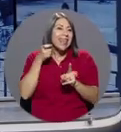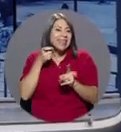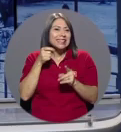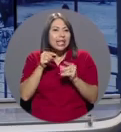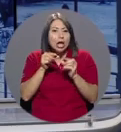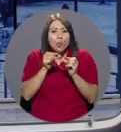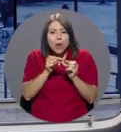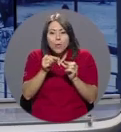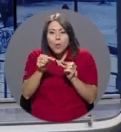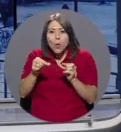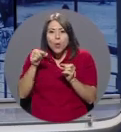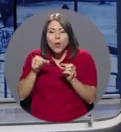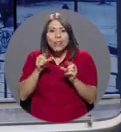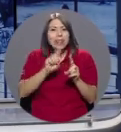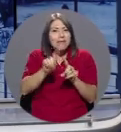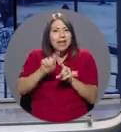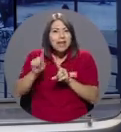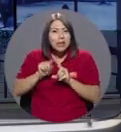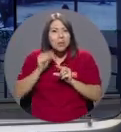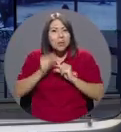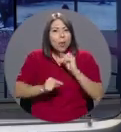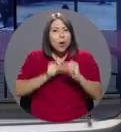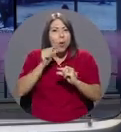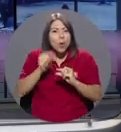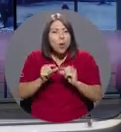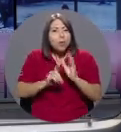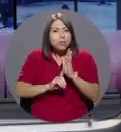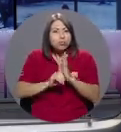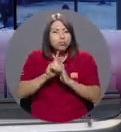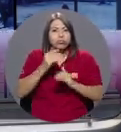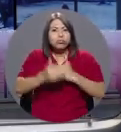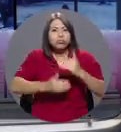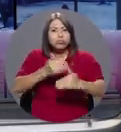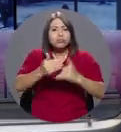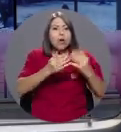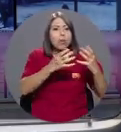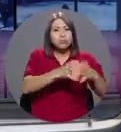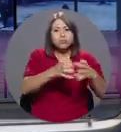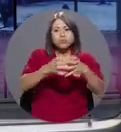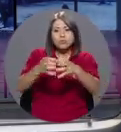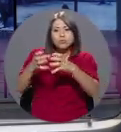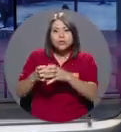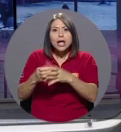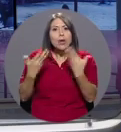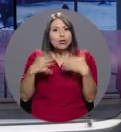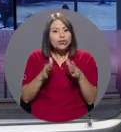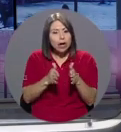a poco, los diferentes tipos o grupos de animales, hasta que ya tenemos